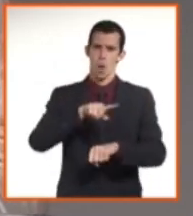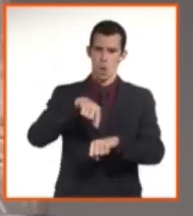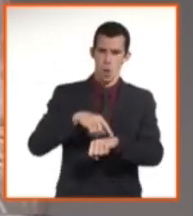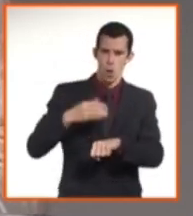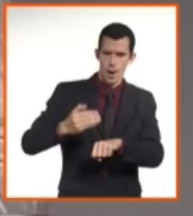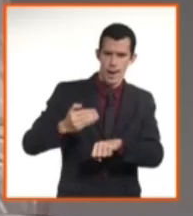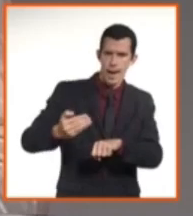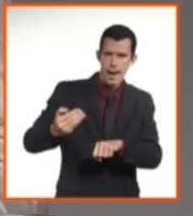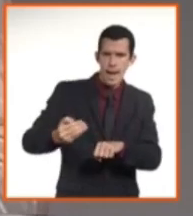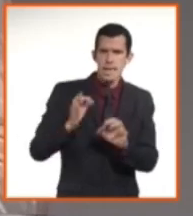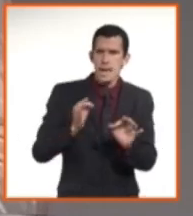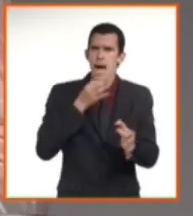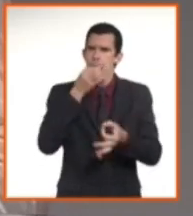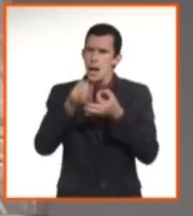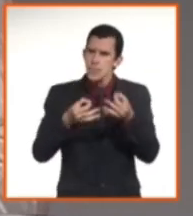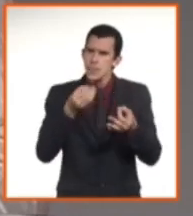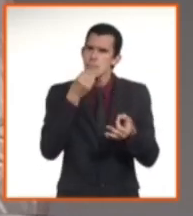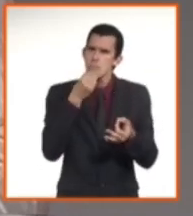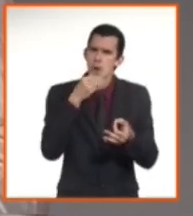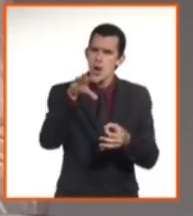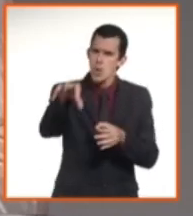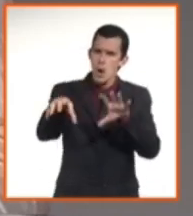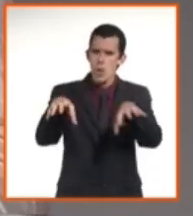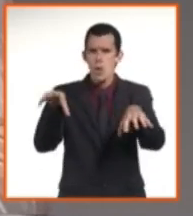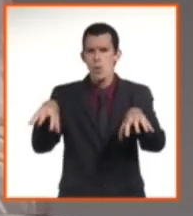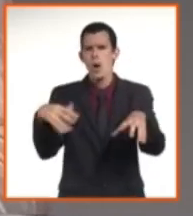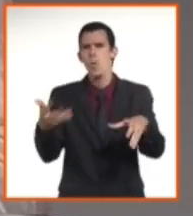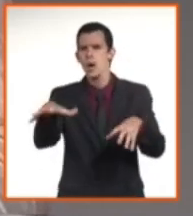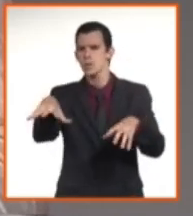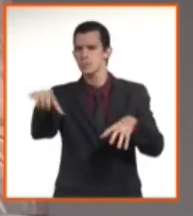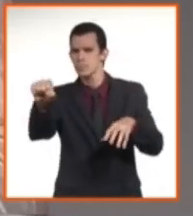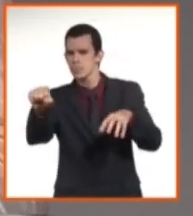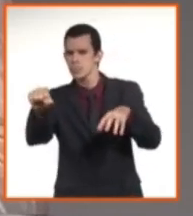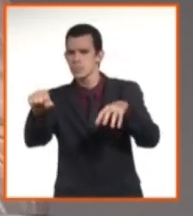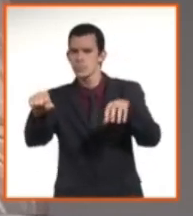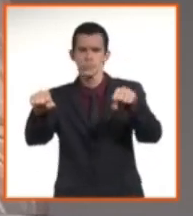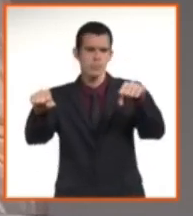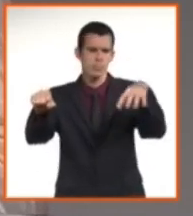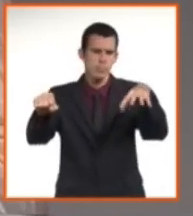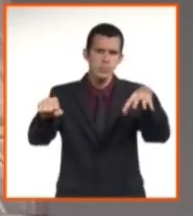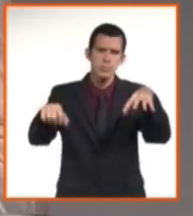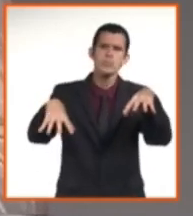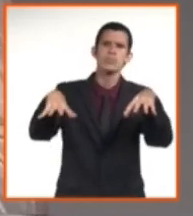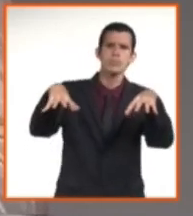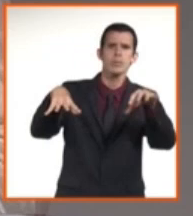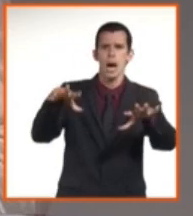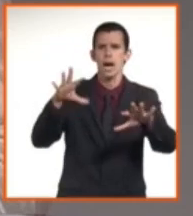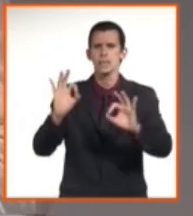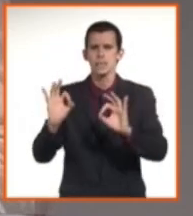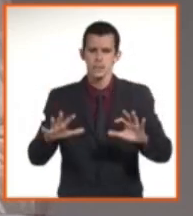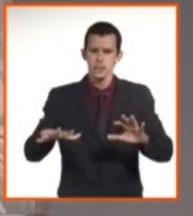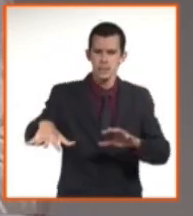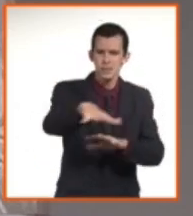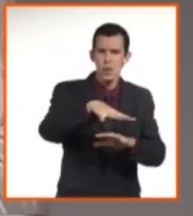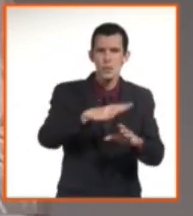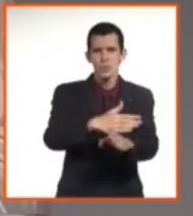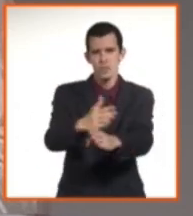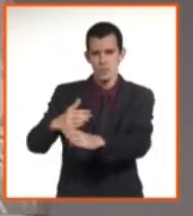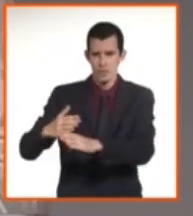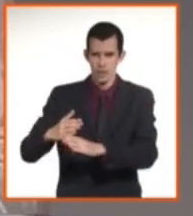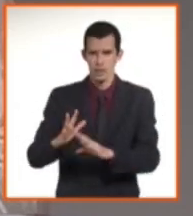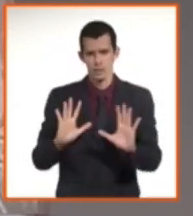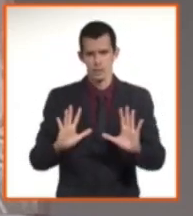las afectaciones que pueden ir ocurriendo y a las averías que van ocurriendo en los bloques que están en servicio y en los motores que están